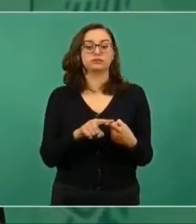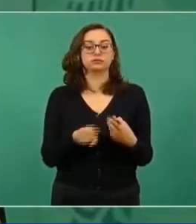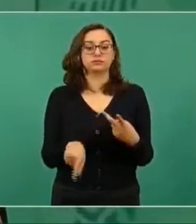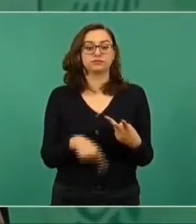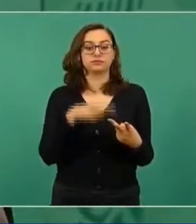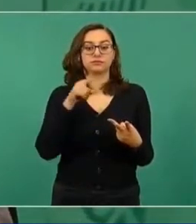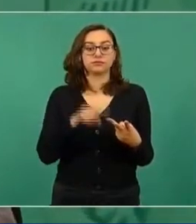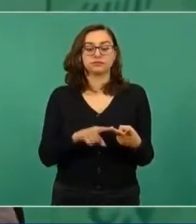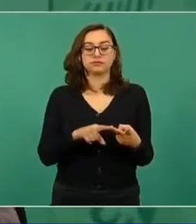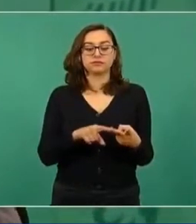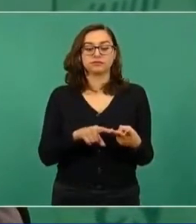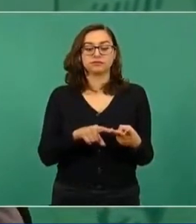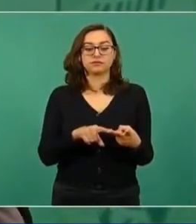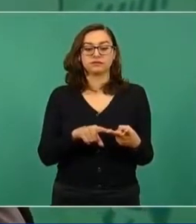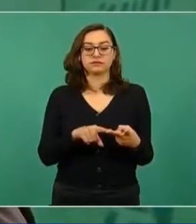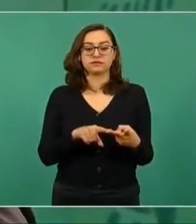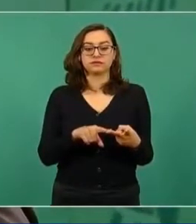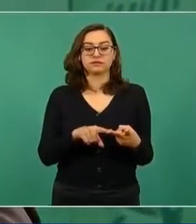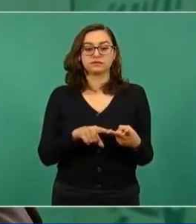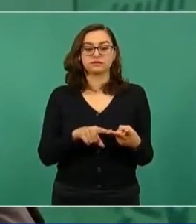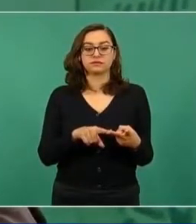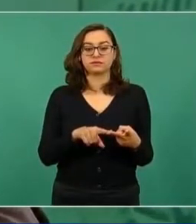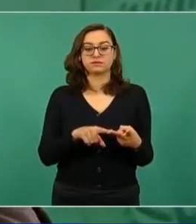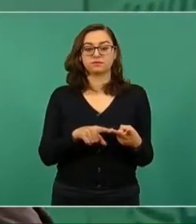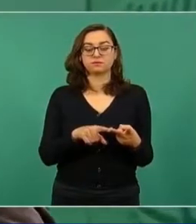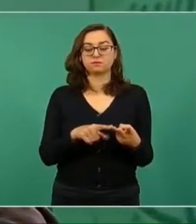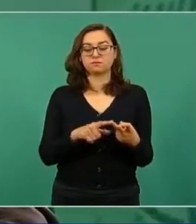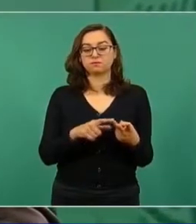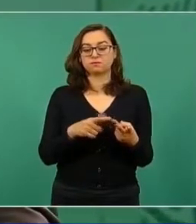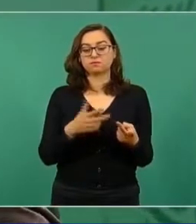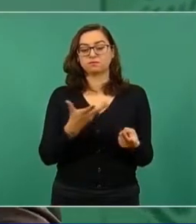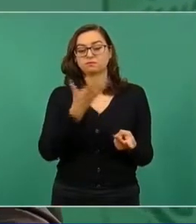Son capaces de hablar de honradez,